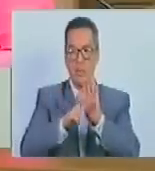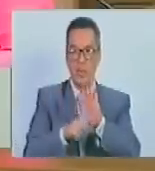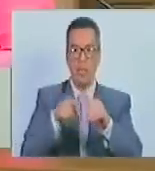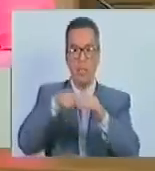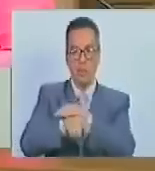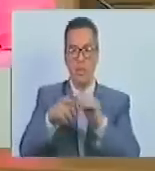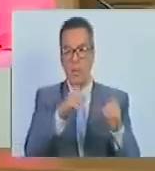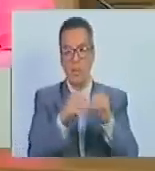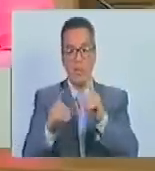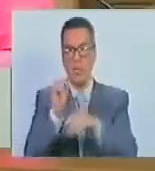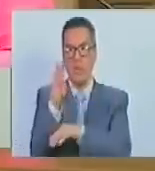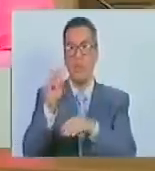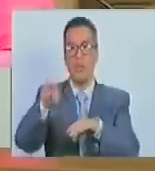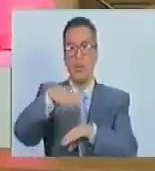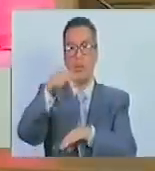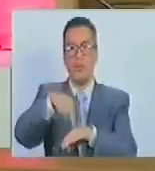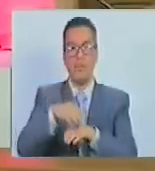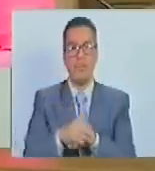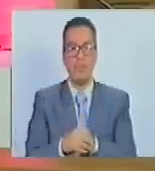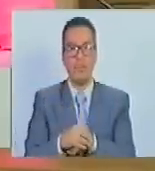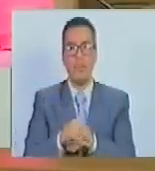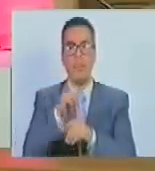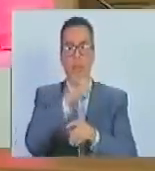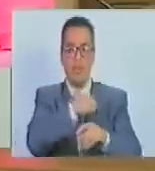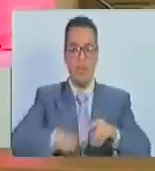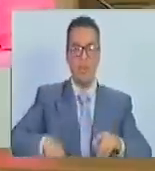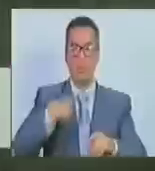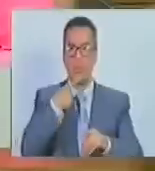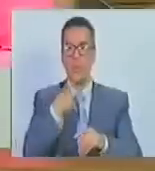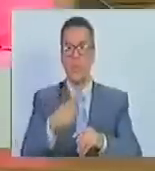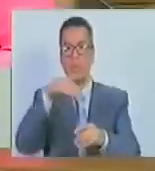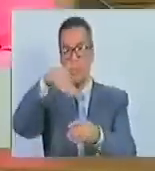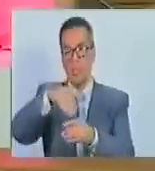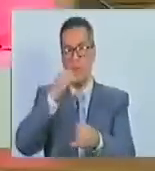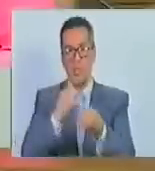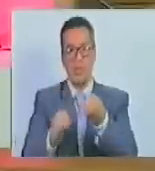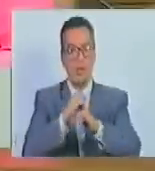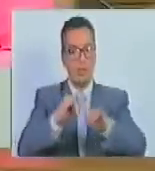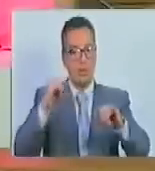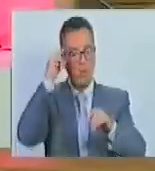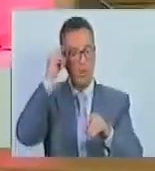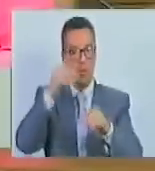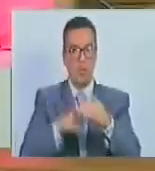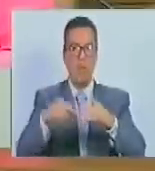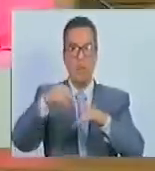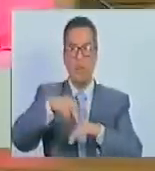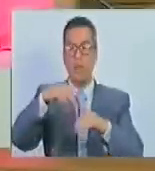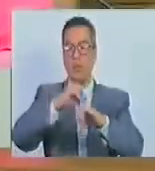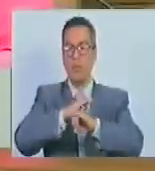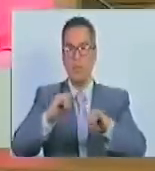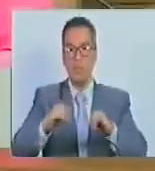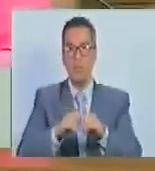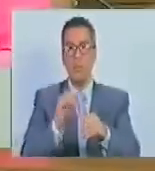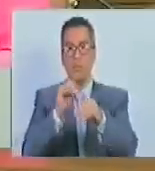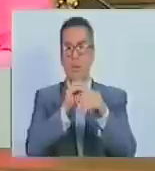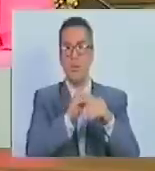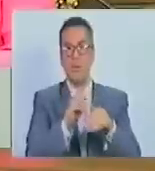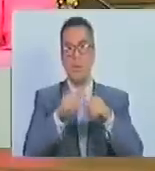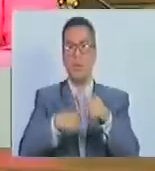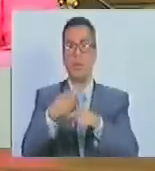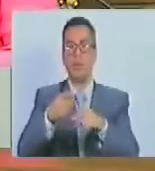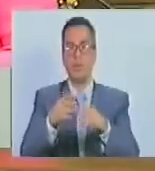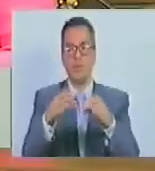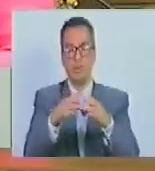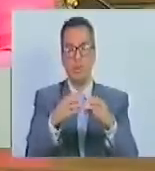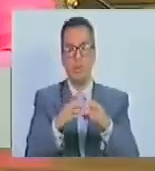Interior y Debates de la Asamblea Nacional. El presidente señaló que agotada la agenda del día, se levanta la sesión ordinaria y convocó para la próxima